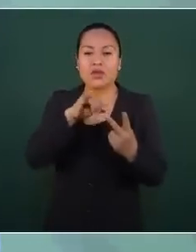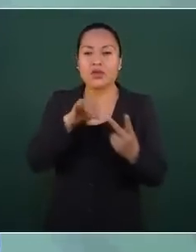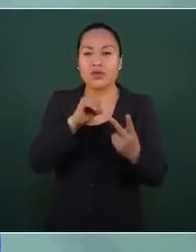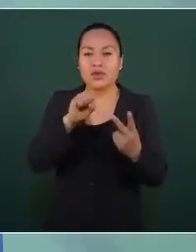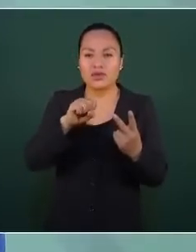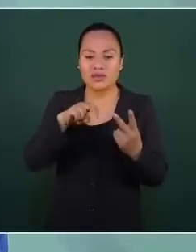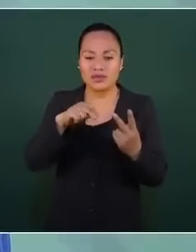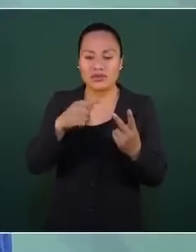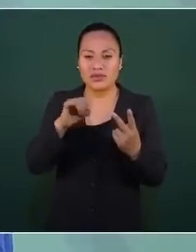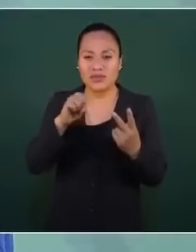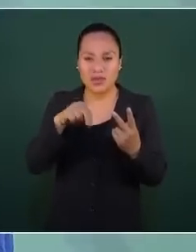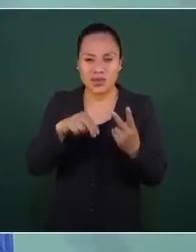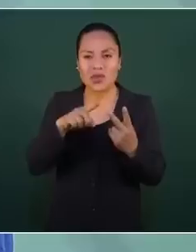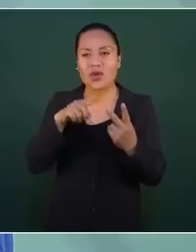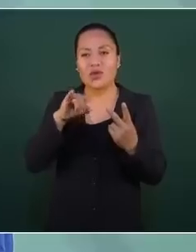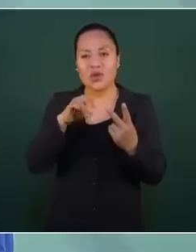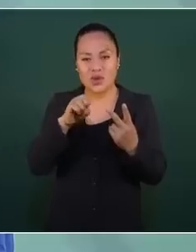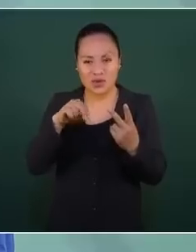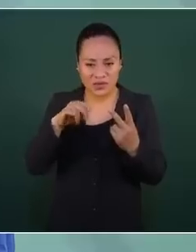Johnson.